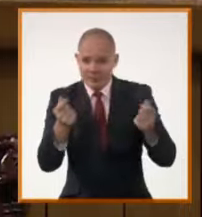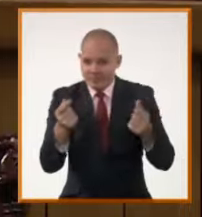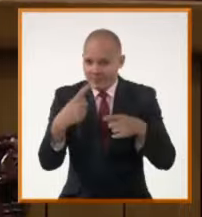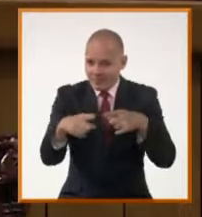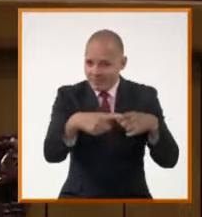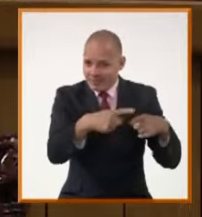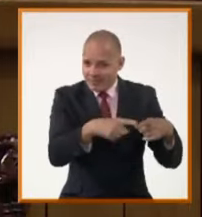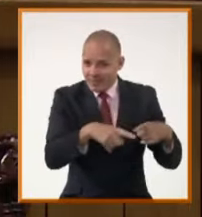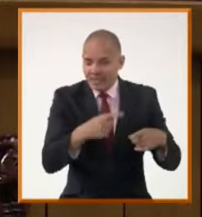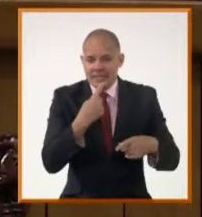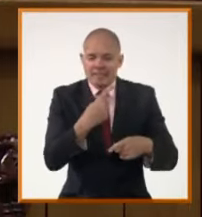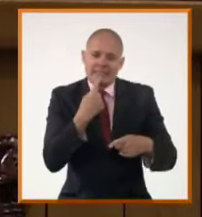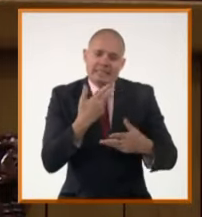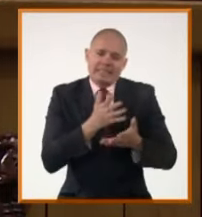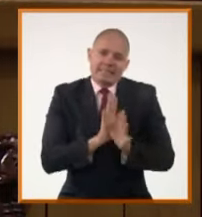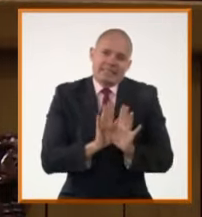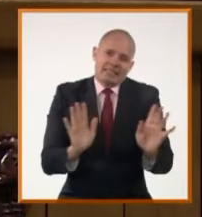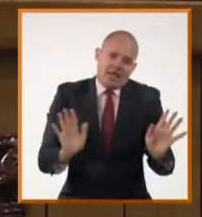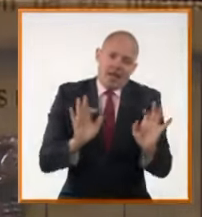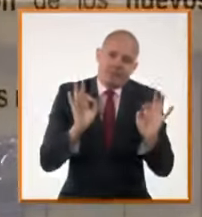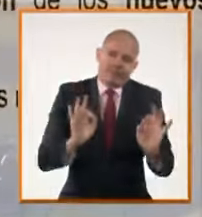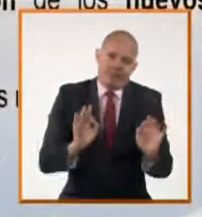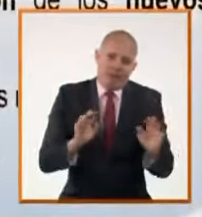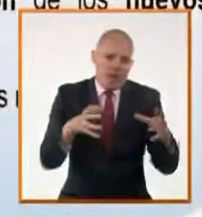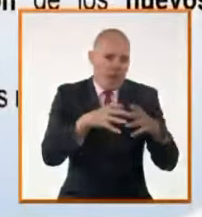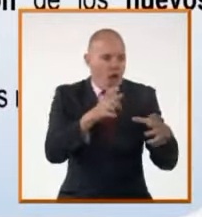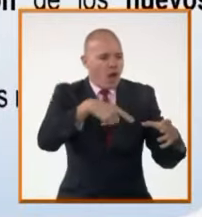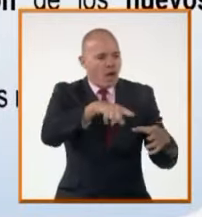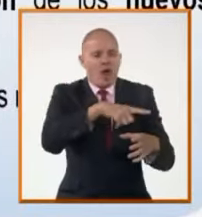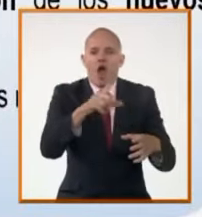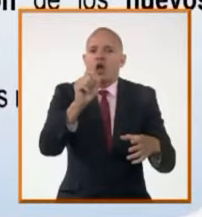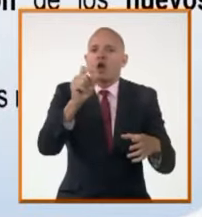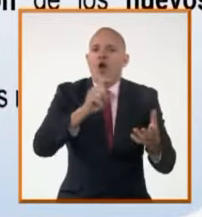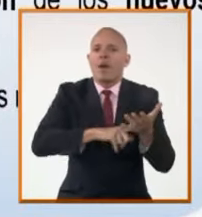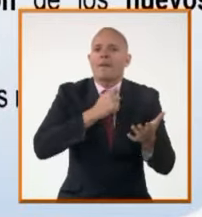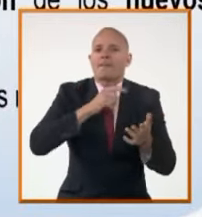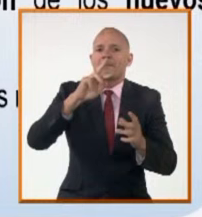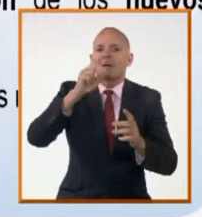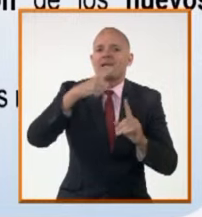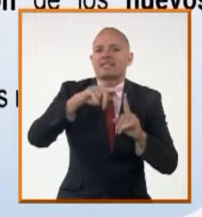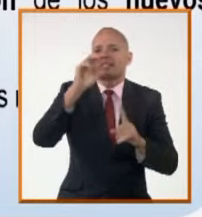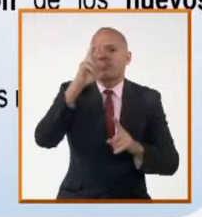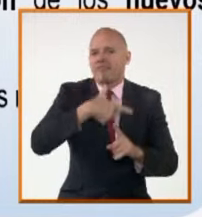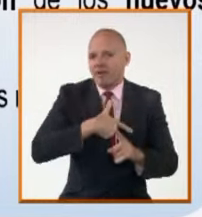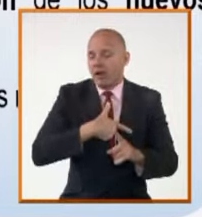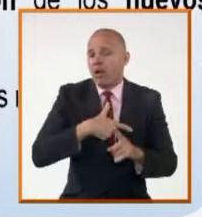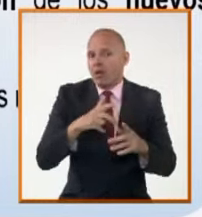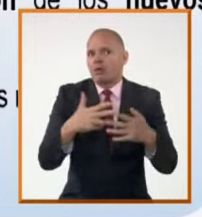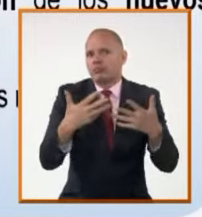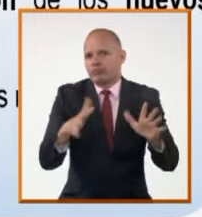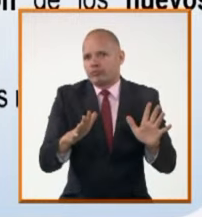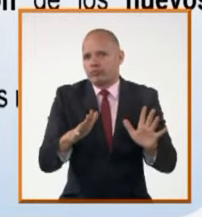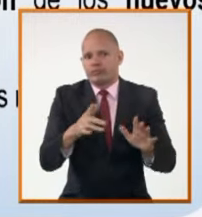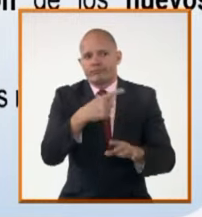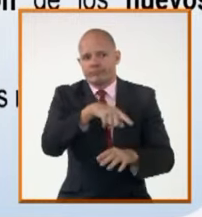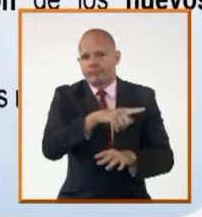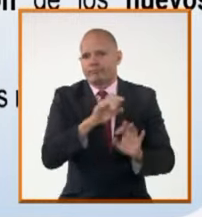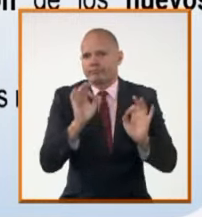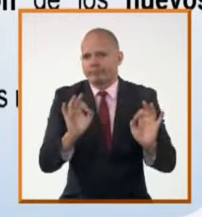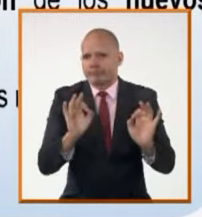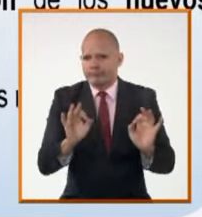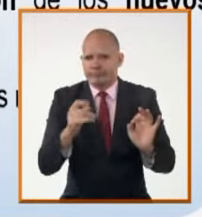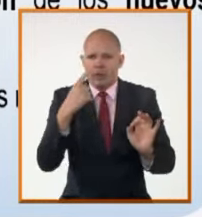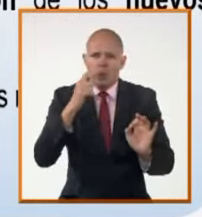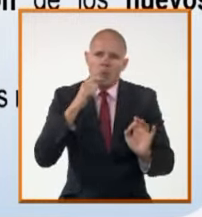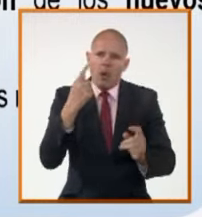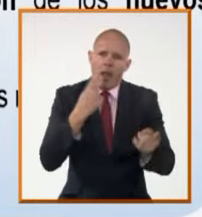más de 5.000 cooperativas en sentido general, pero de ellas solo 464 no